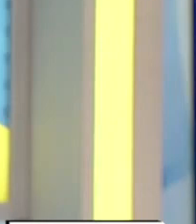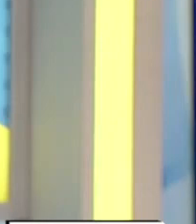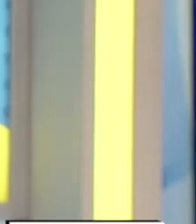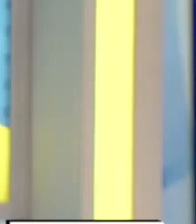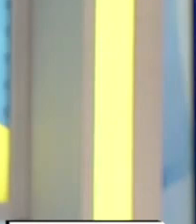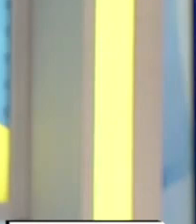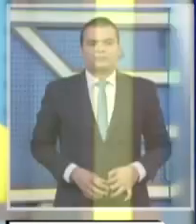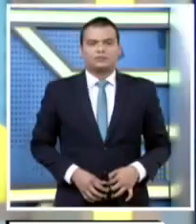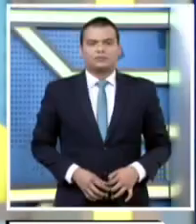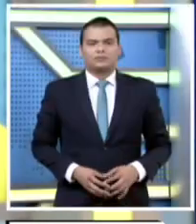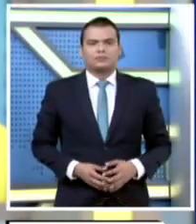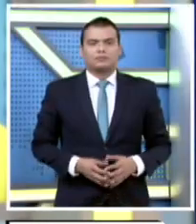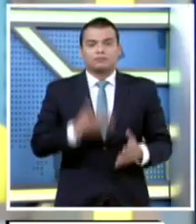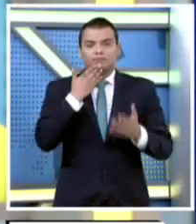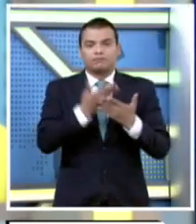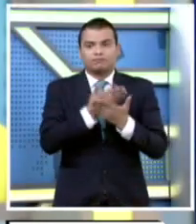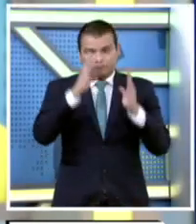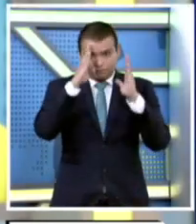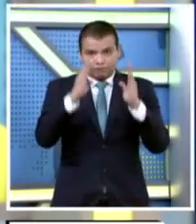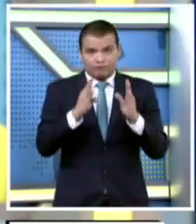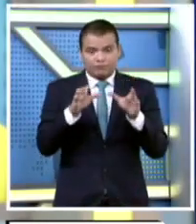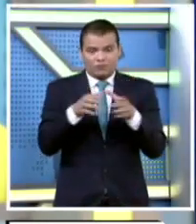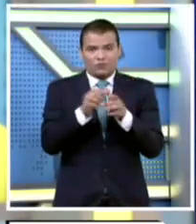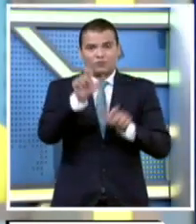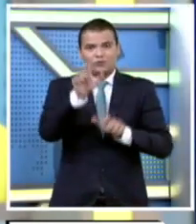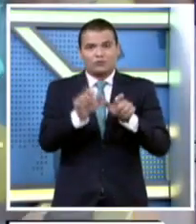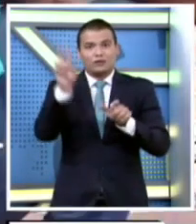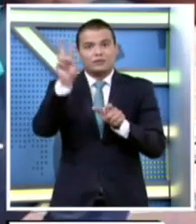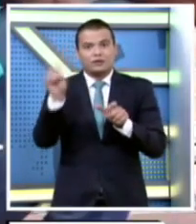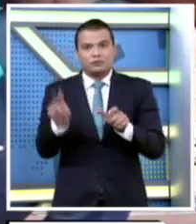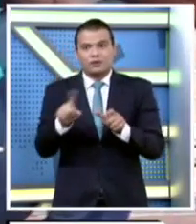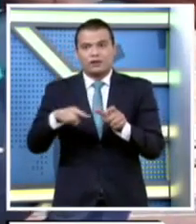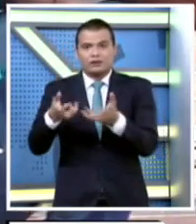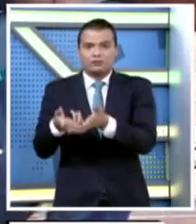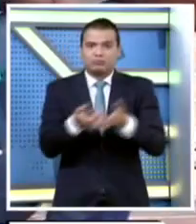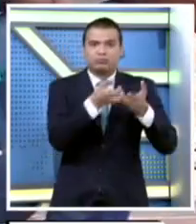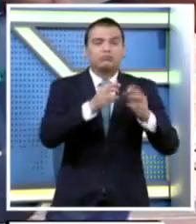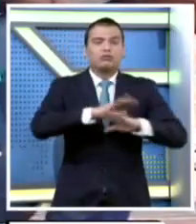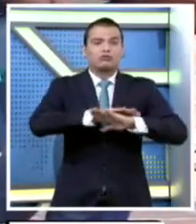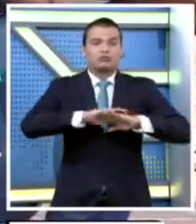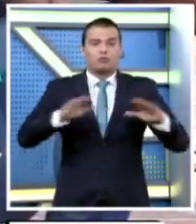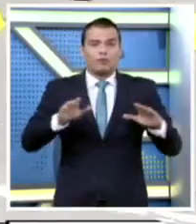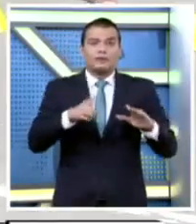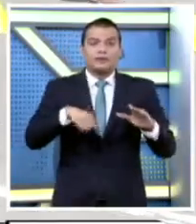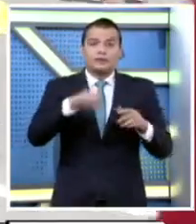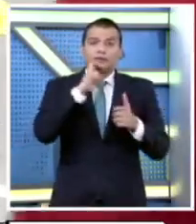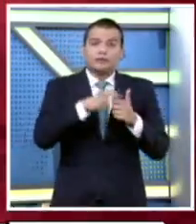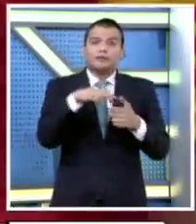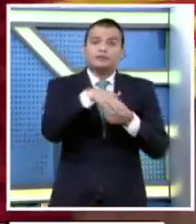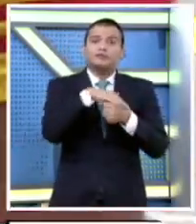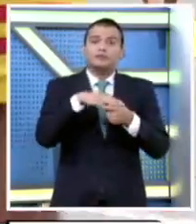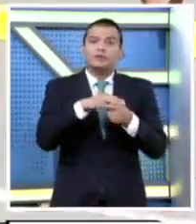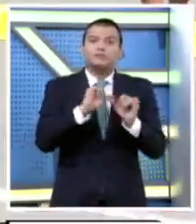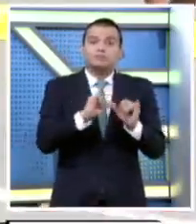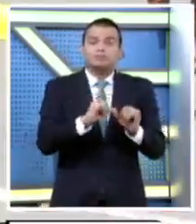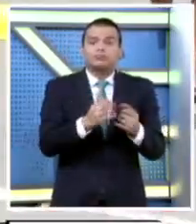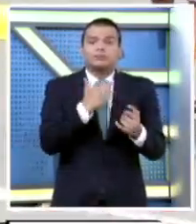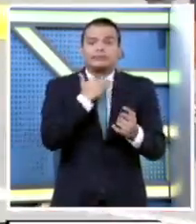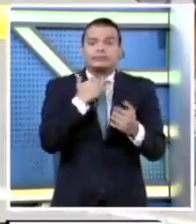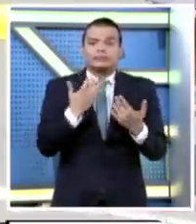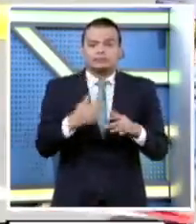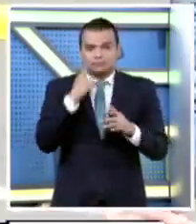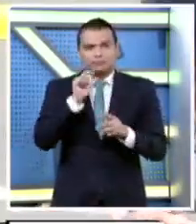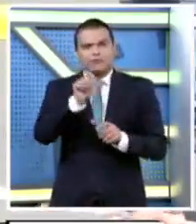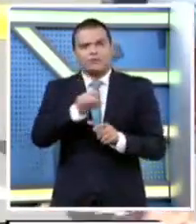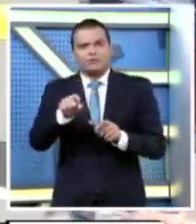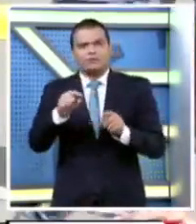humanitario liderado por la alcaldía de Cali fue suspendido. La situación de cerca de 500 migrantes venezolanos que aún permanecen a